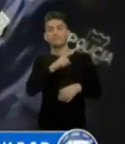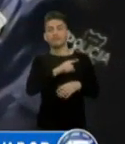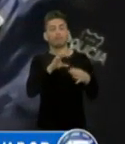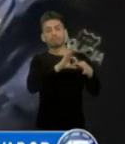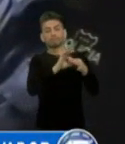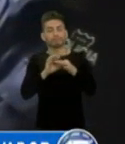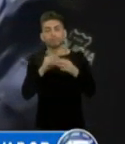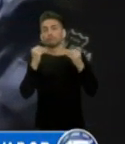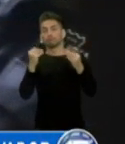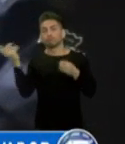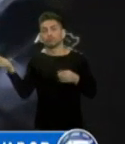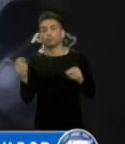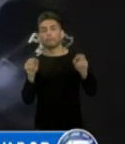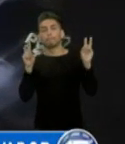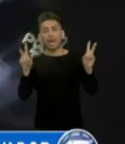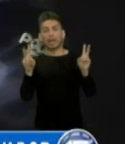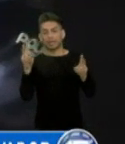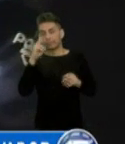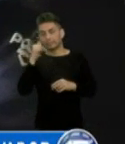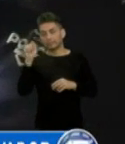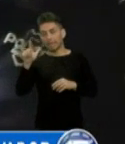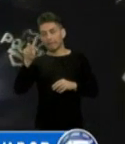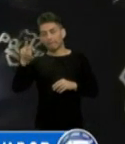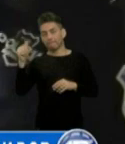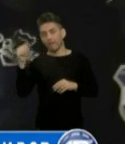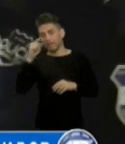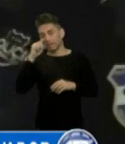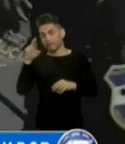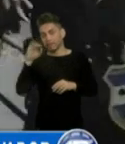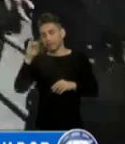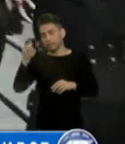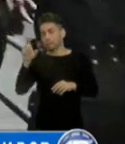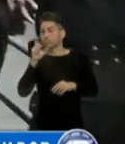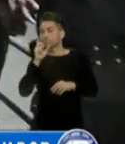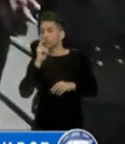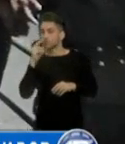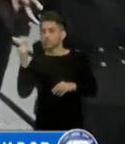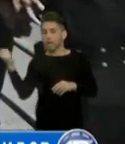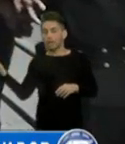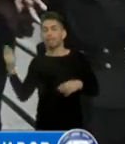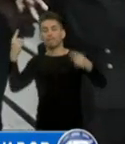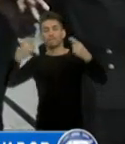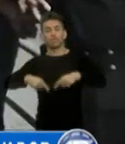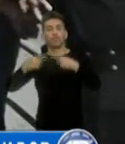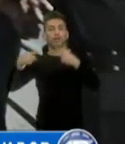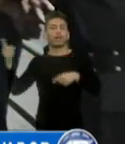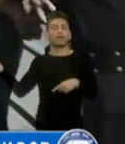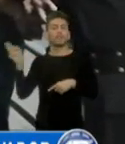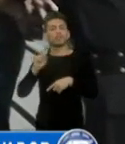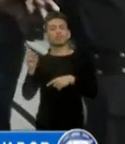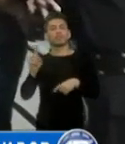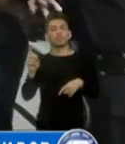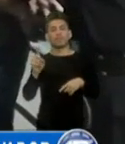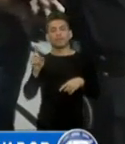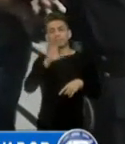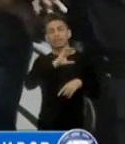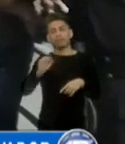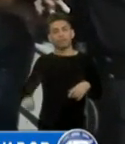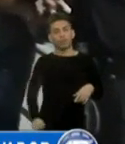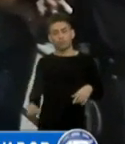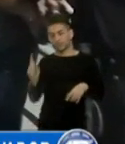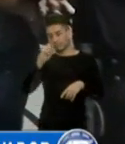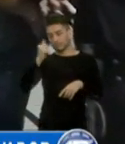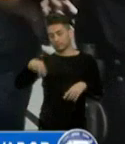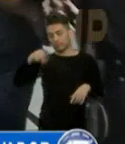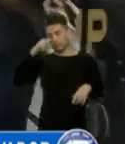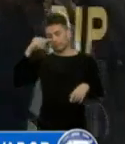de la Mara Salvatrucha que delinquen en el municipio de Candelaria, en la frontera ubicada en el departamento de Santa Ana, El Salvador. Según los protocolos,